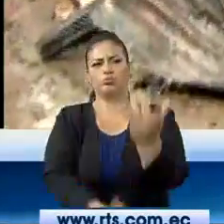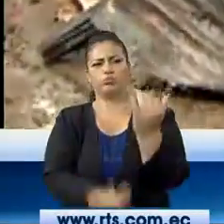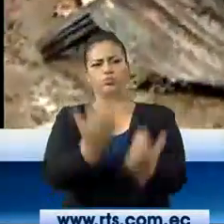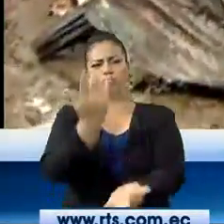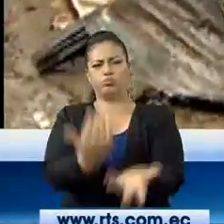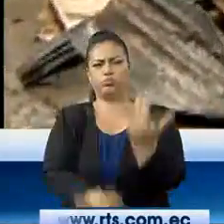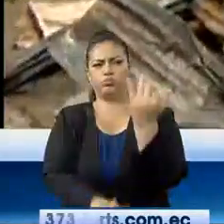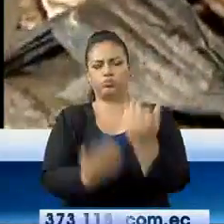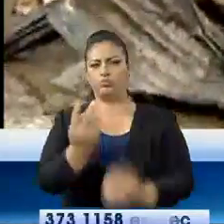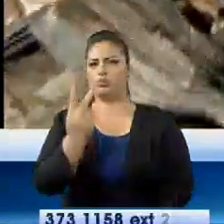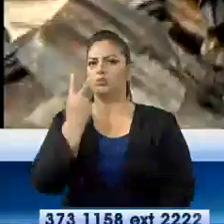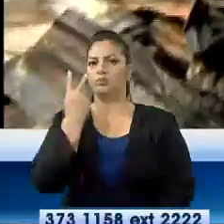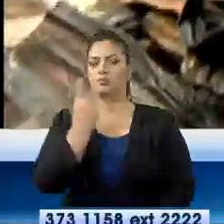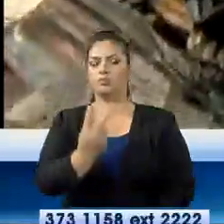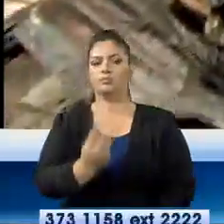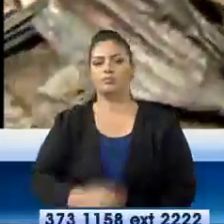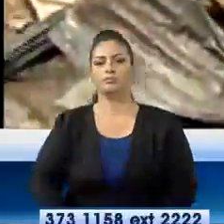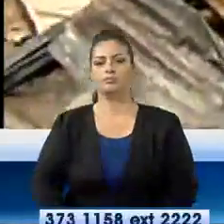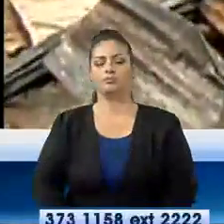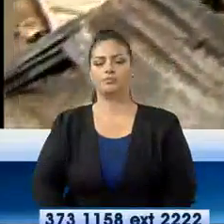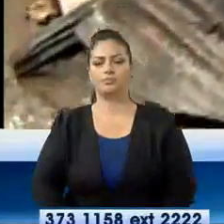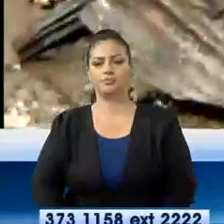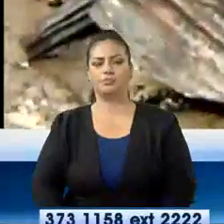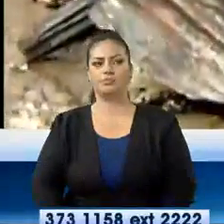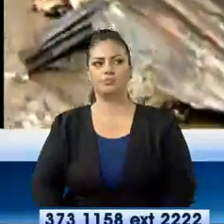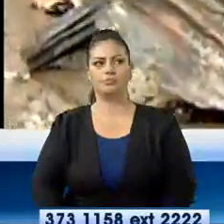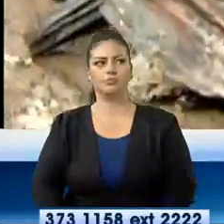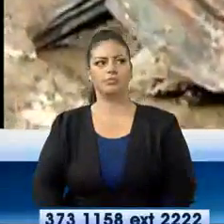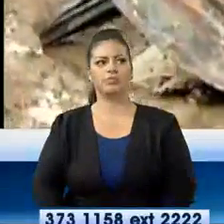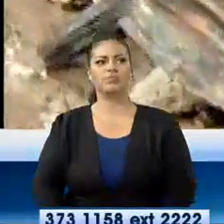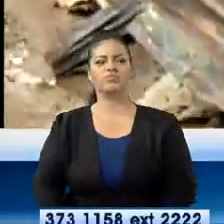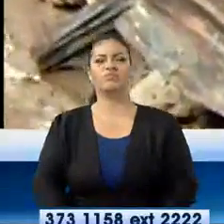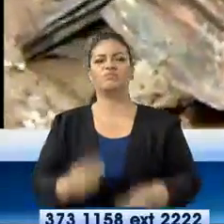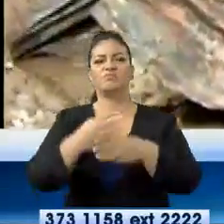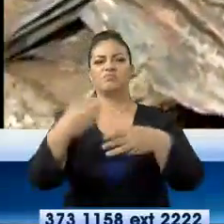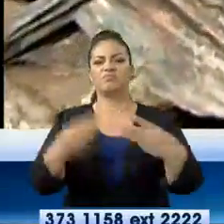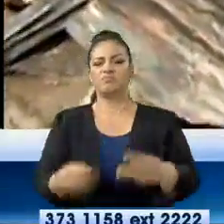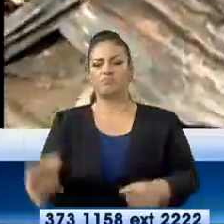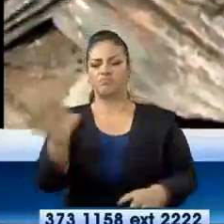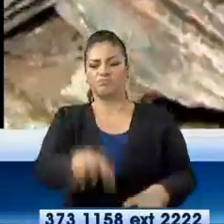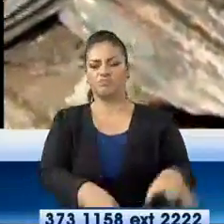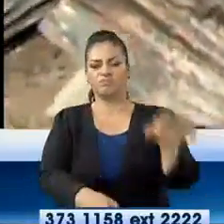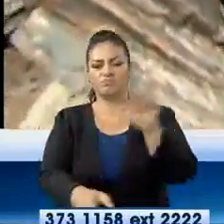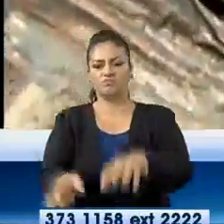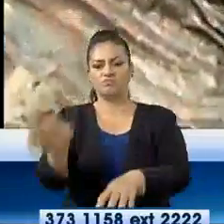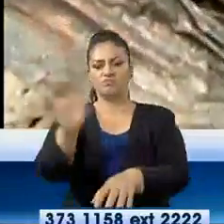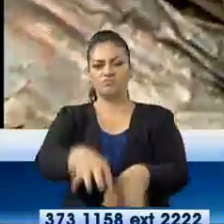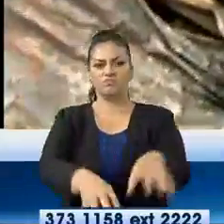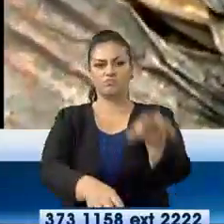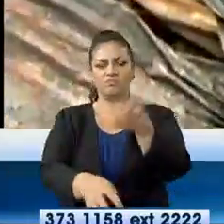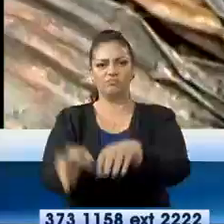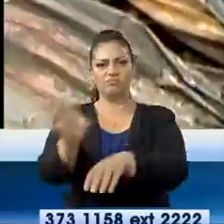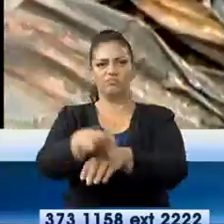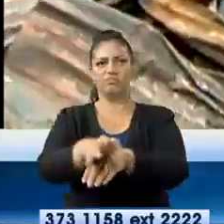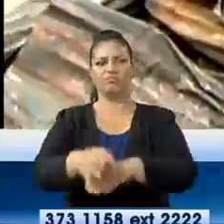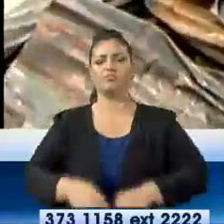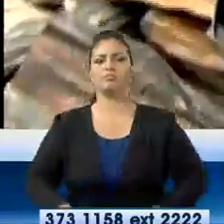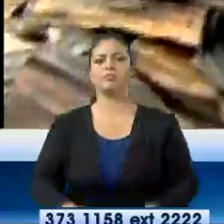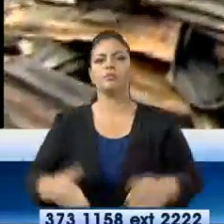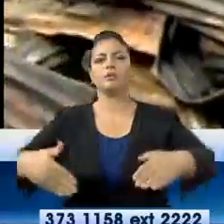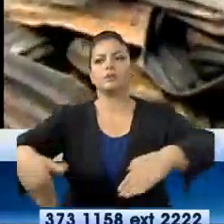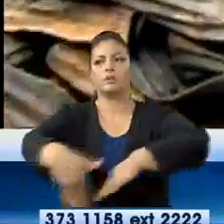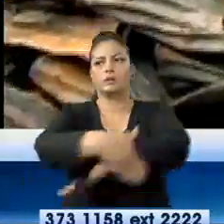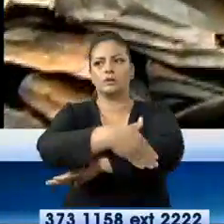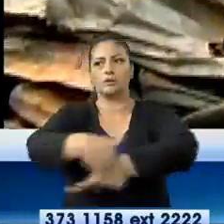podemos observar en estos instantes, lo poco que ha quedado se encuentra aquí aglomerado en mitad de la vía, lo